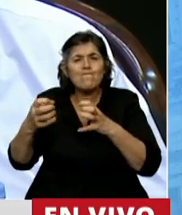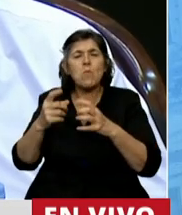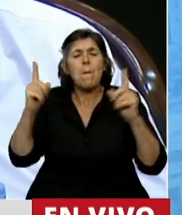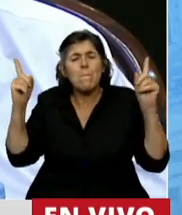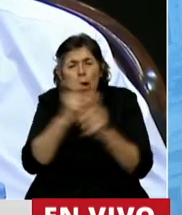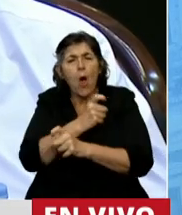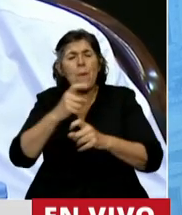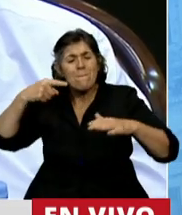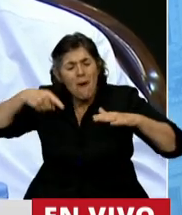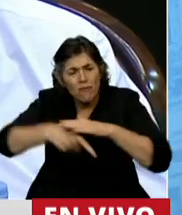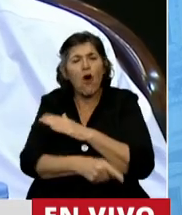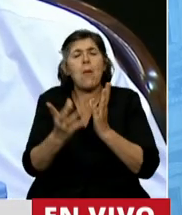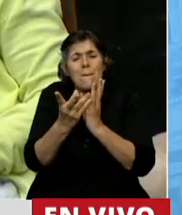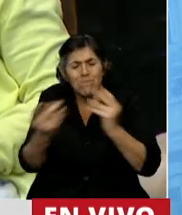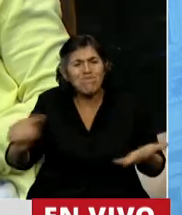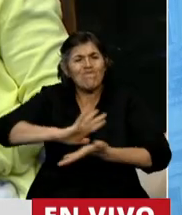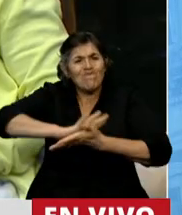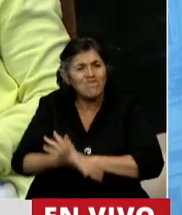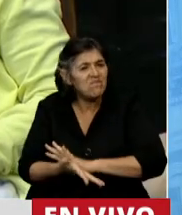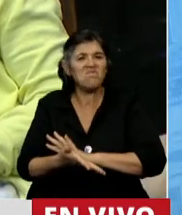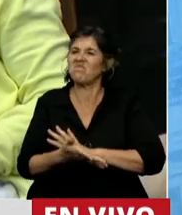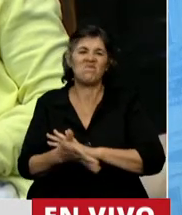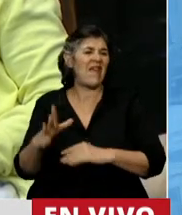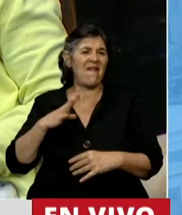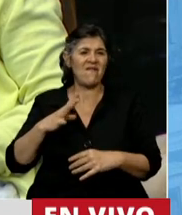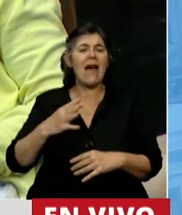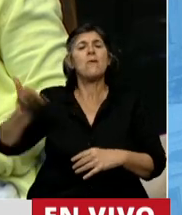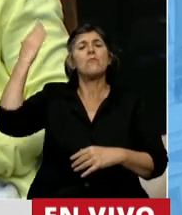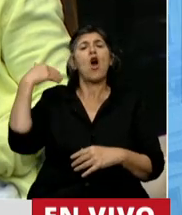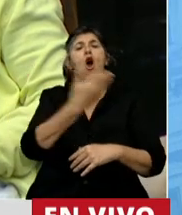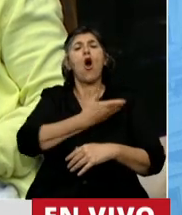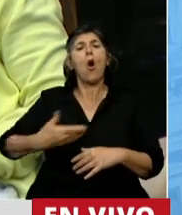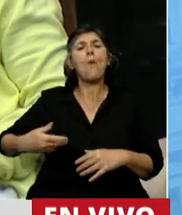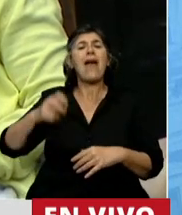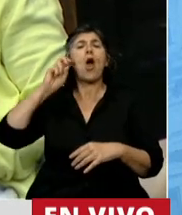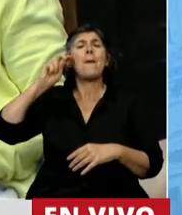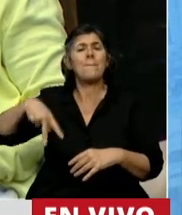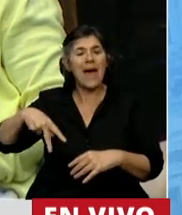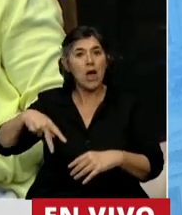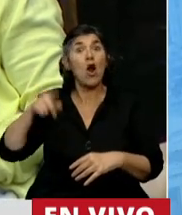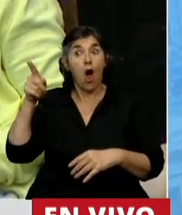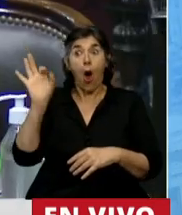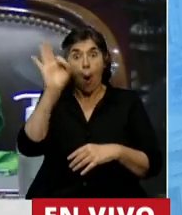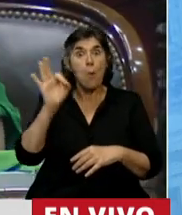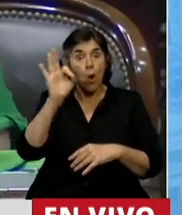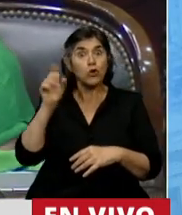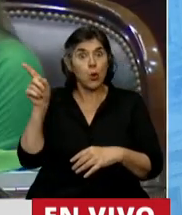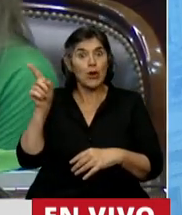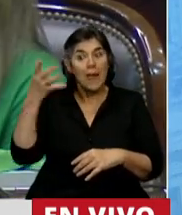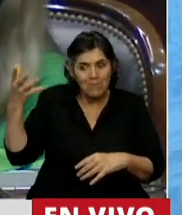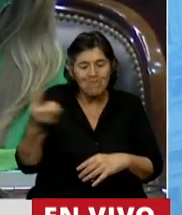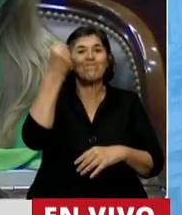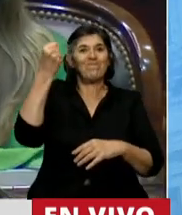que el primer gobierno del general Perón tuvo la oportunidad y la supo aprovechar para